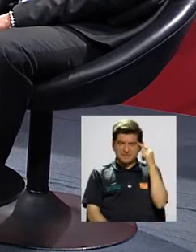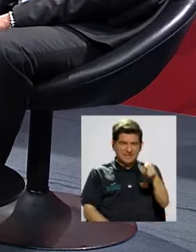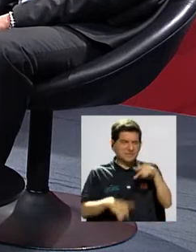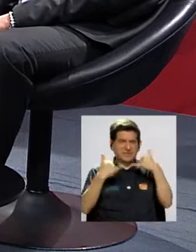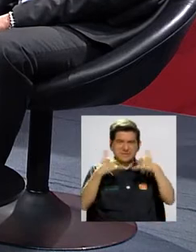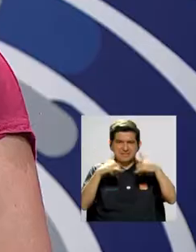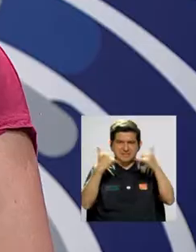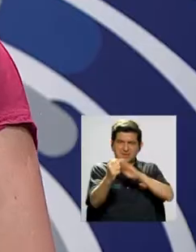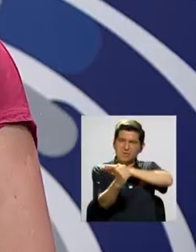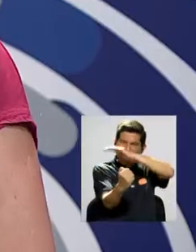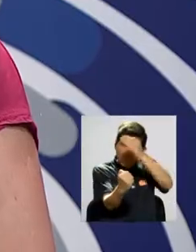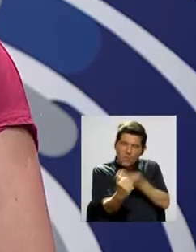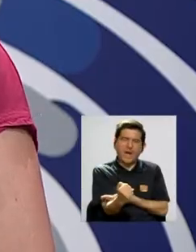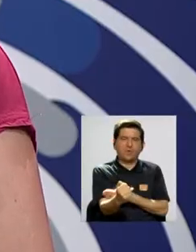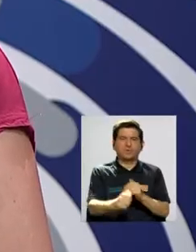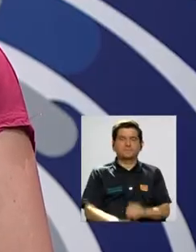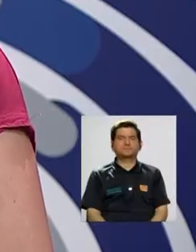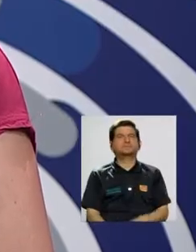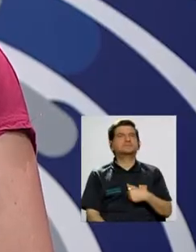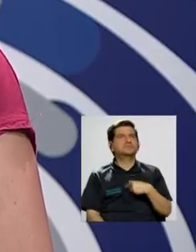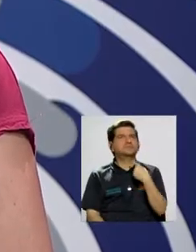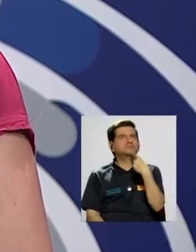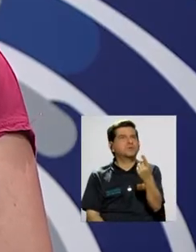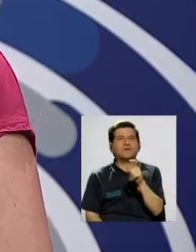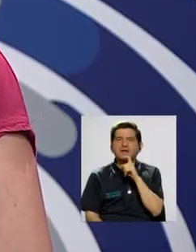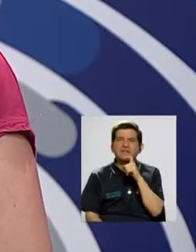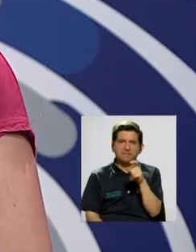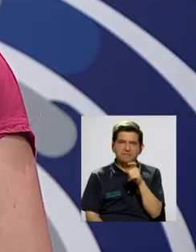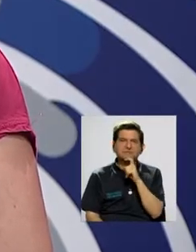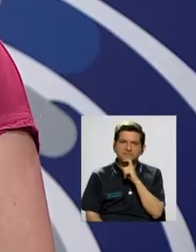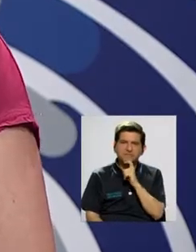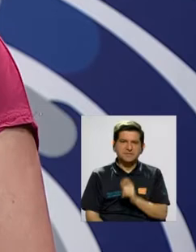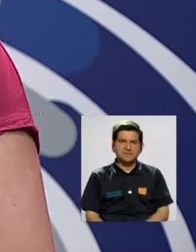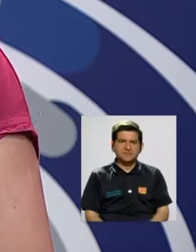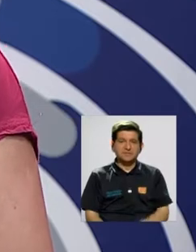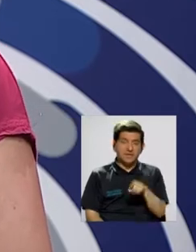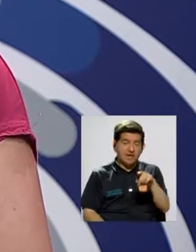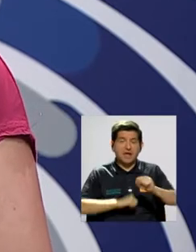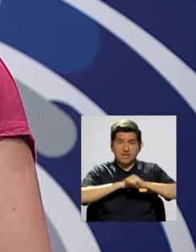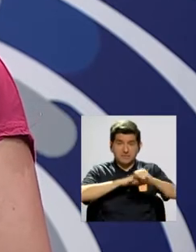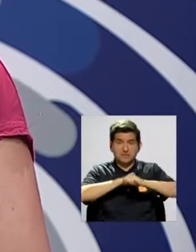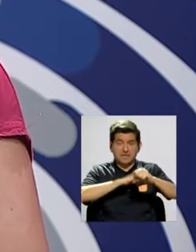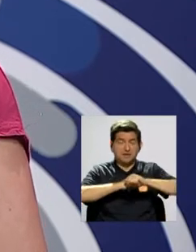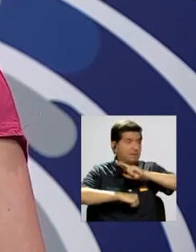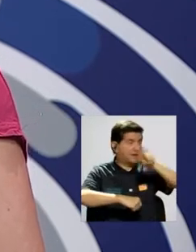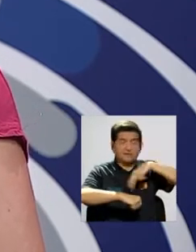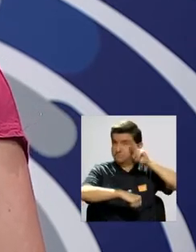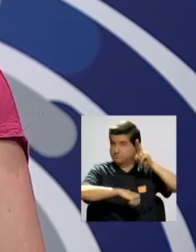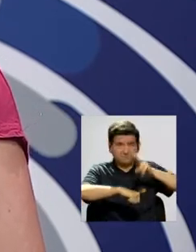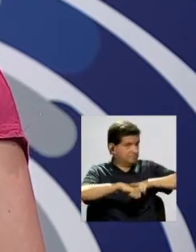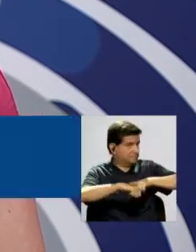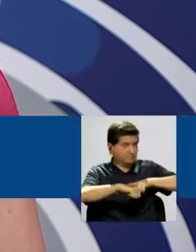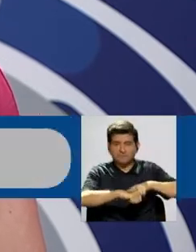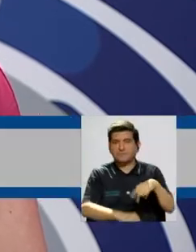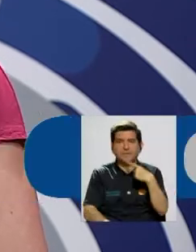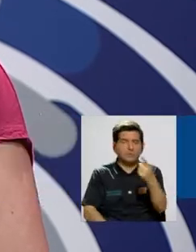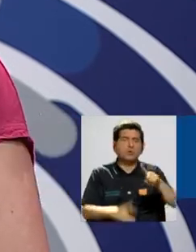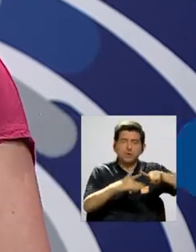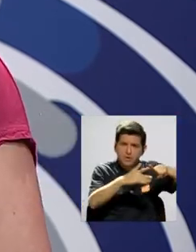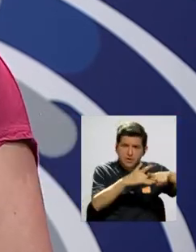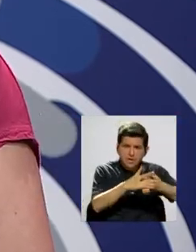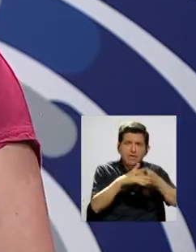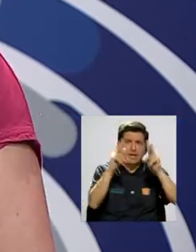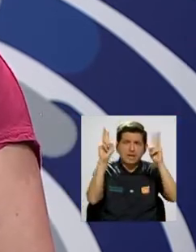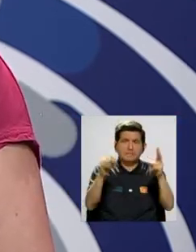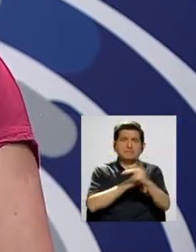poderes? Yo diría que es difícil, esa ha sido una campaña tan atípica, ¿verdad? Donde, como decía al inicio, los